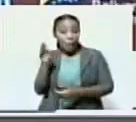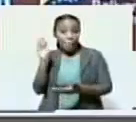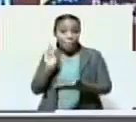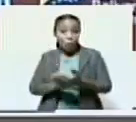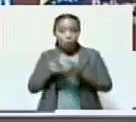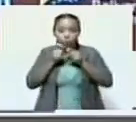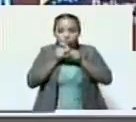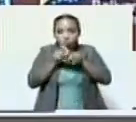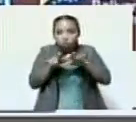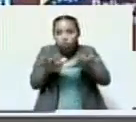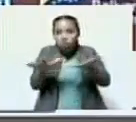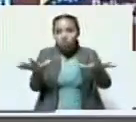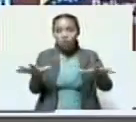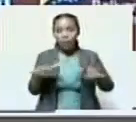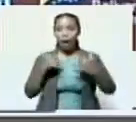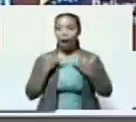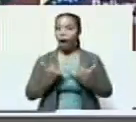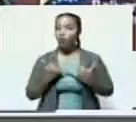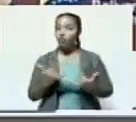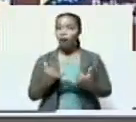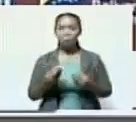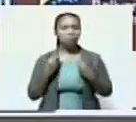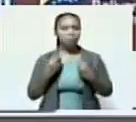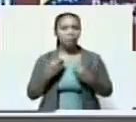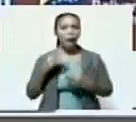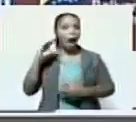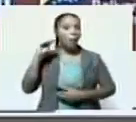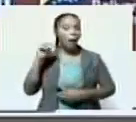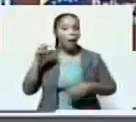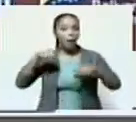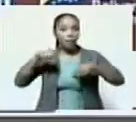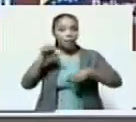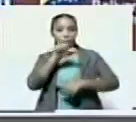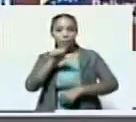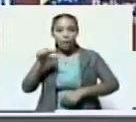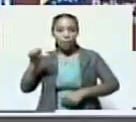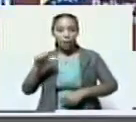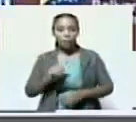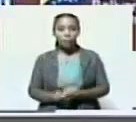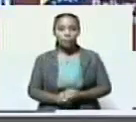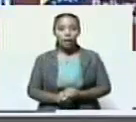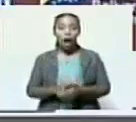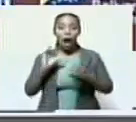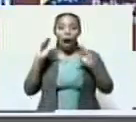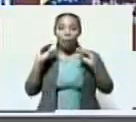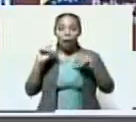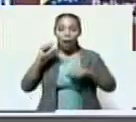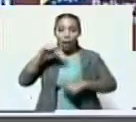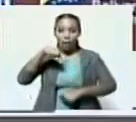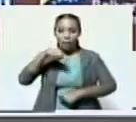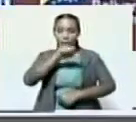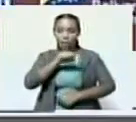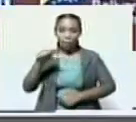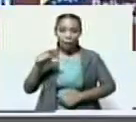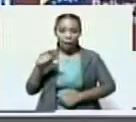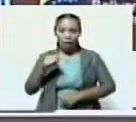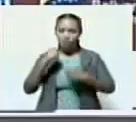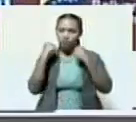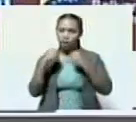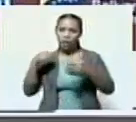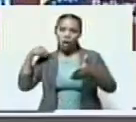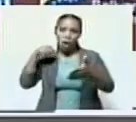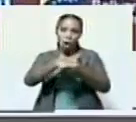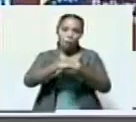desplegado recientemente para hablar de esta semana. Hablar de esta semana ha dado duros golpes a